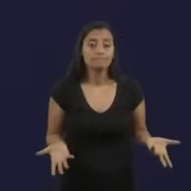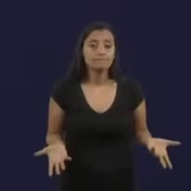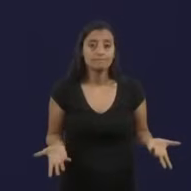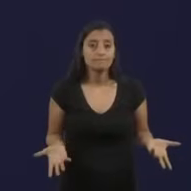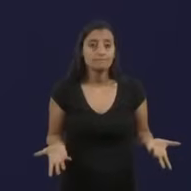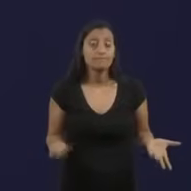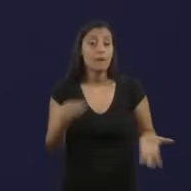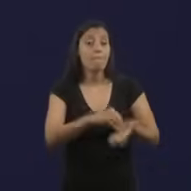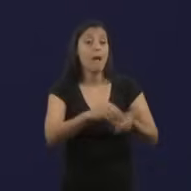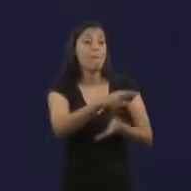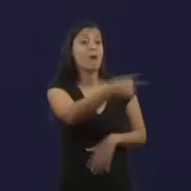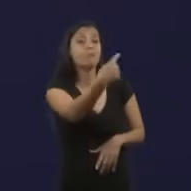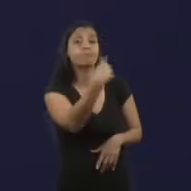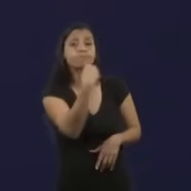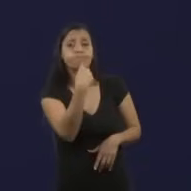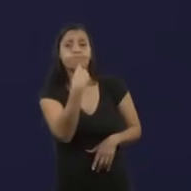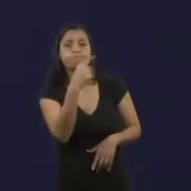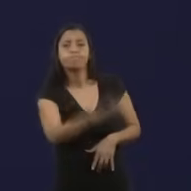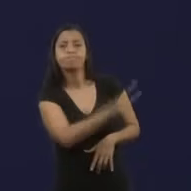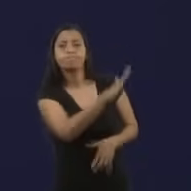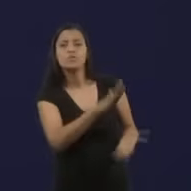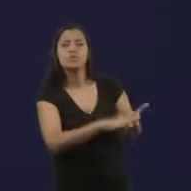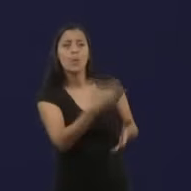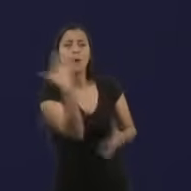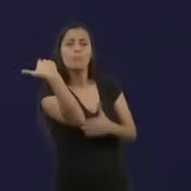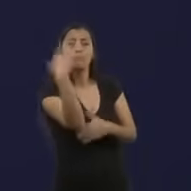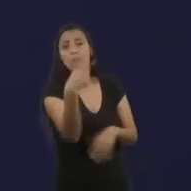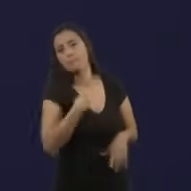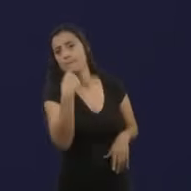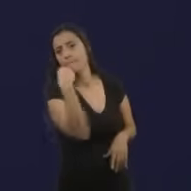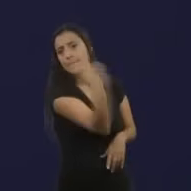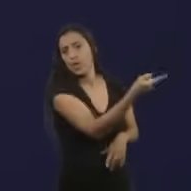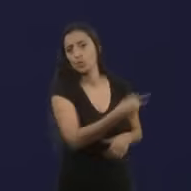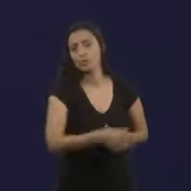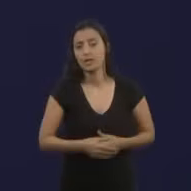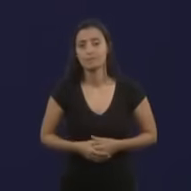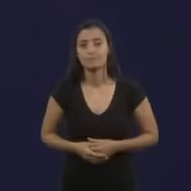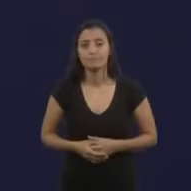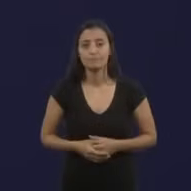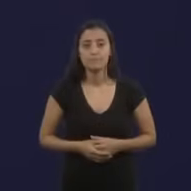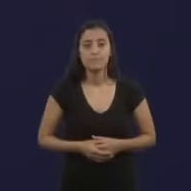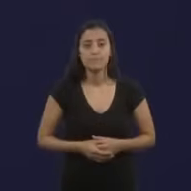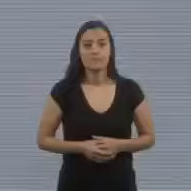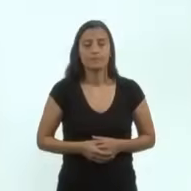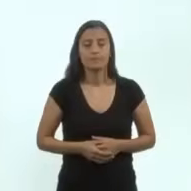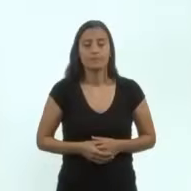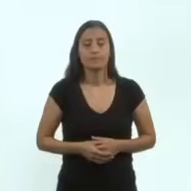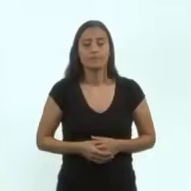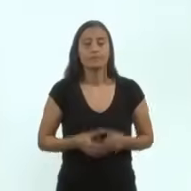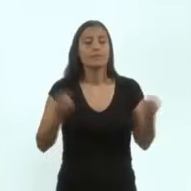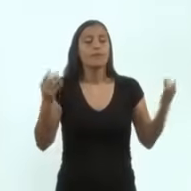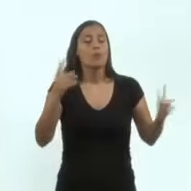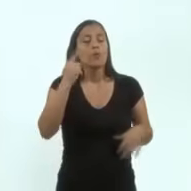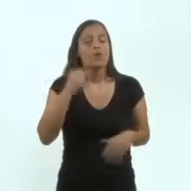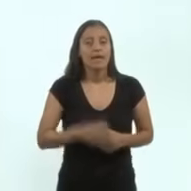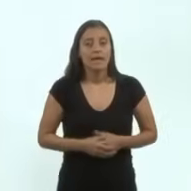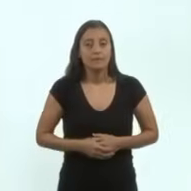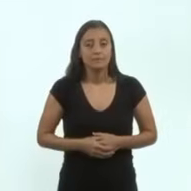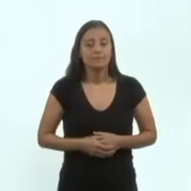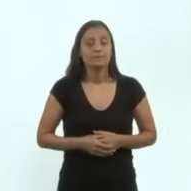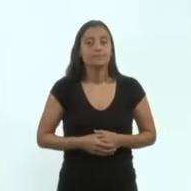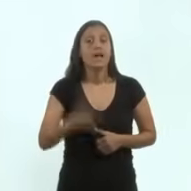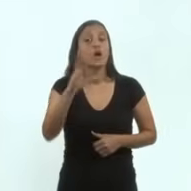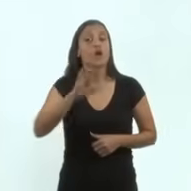lo lo que te genere dudas de lo que haya dicho macris vas a tener que preguntar a él poero cómo le va Buen día